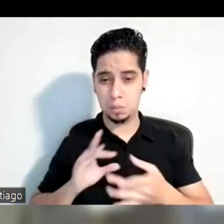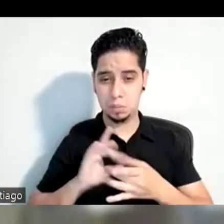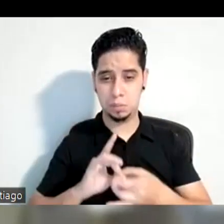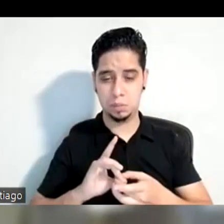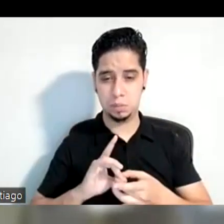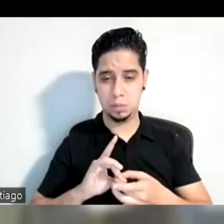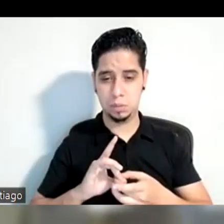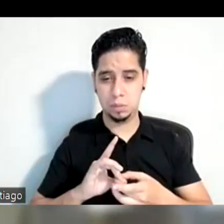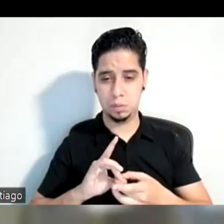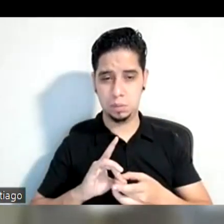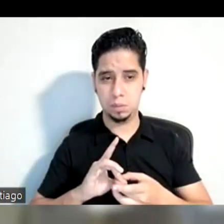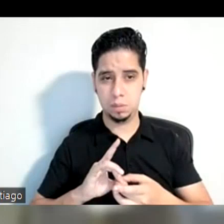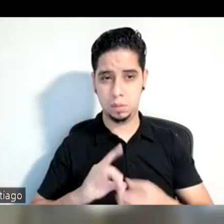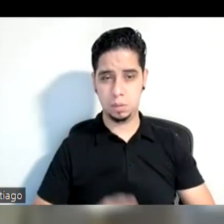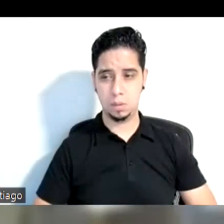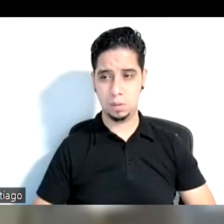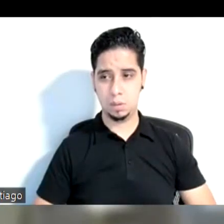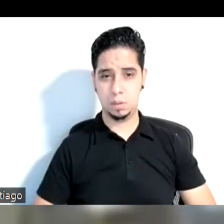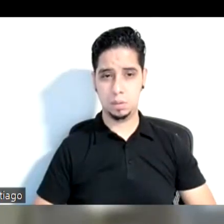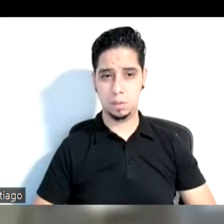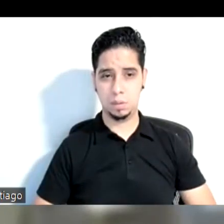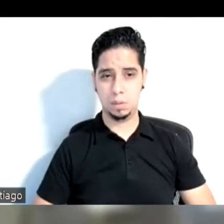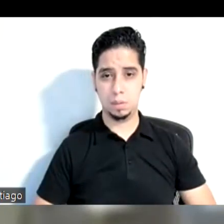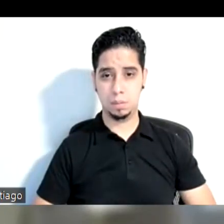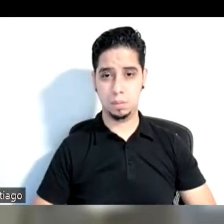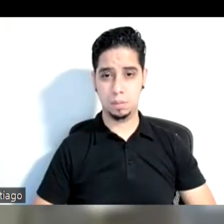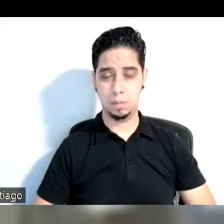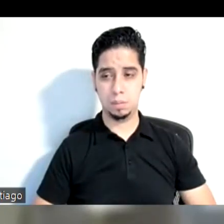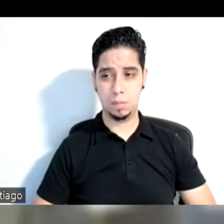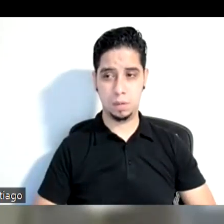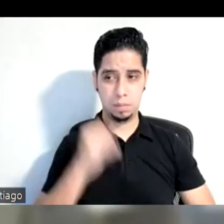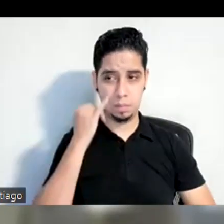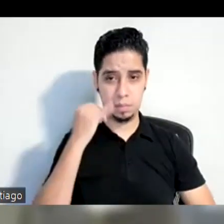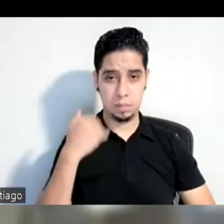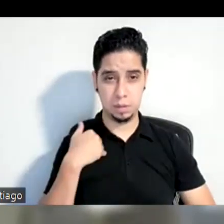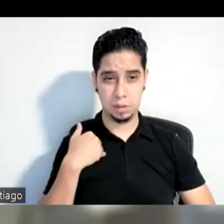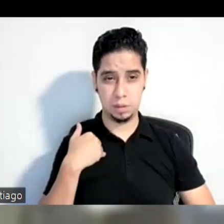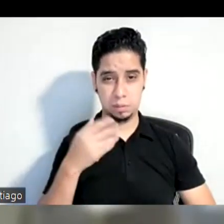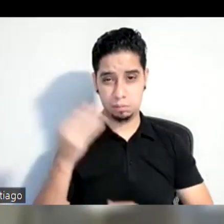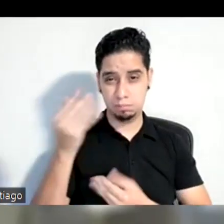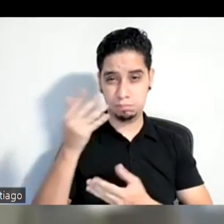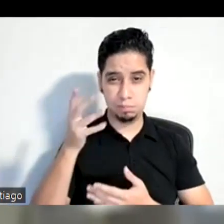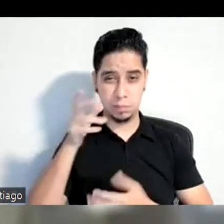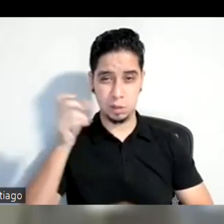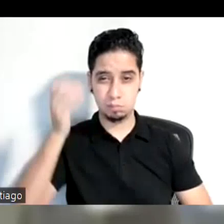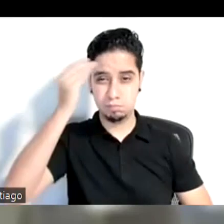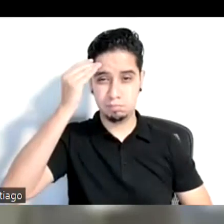que... Déjame ver si tengo por aquí. Sí. Sí, porque esta información yo la quiero escuchar